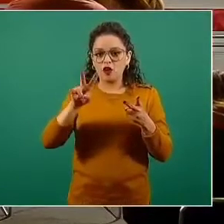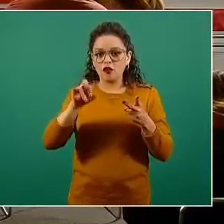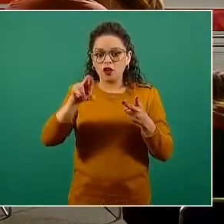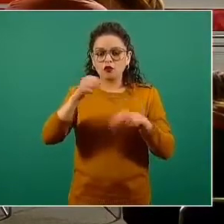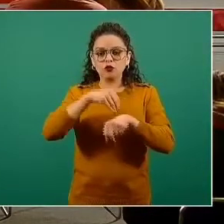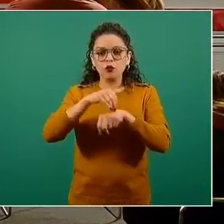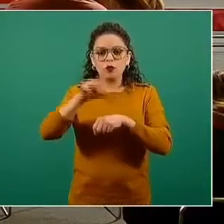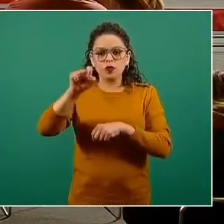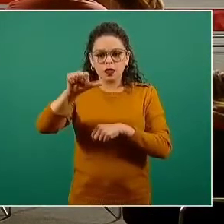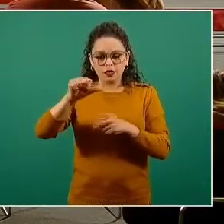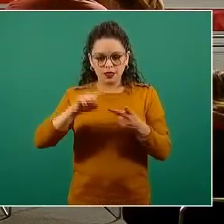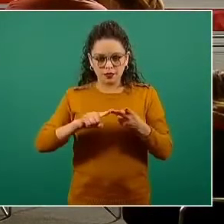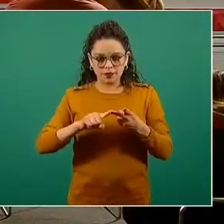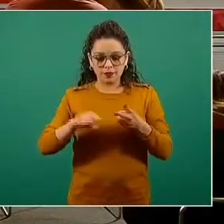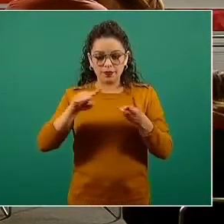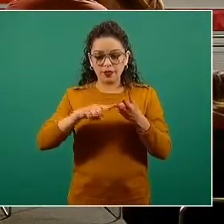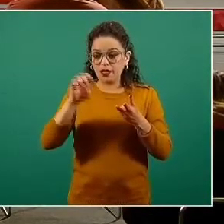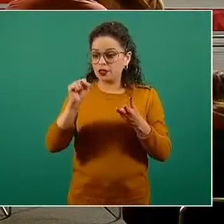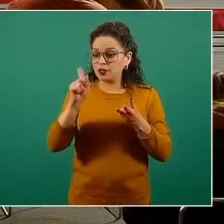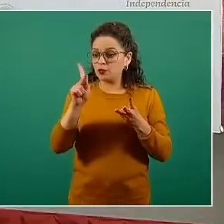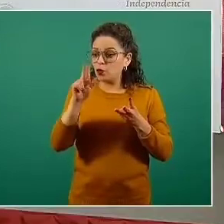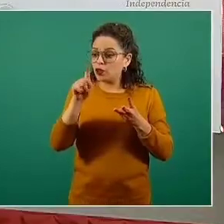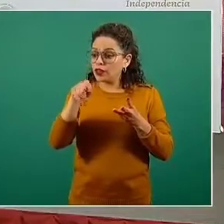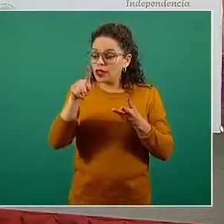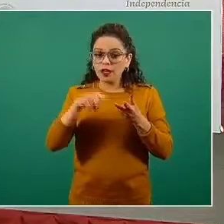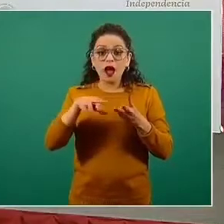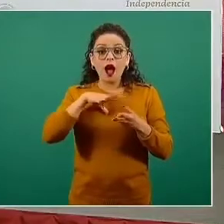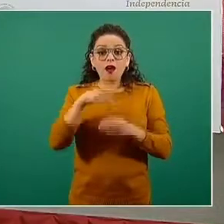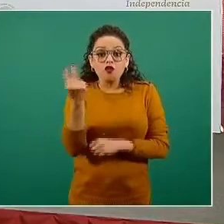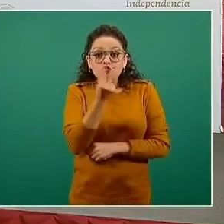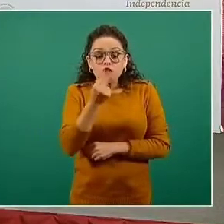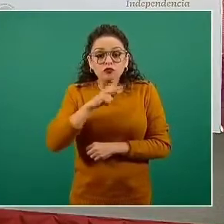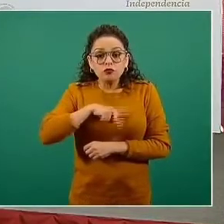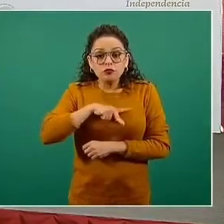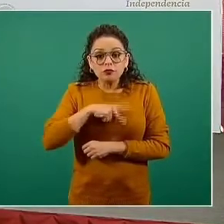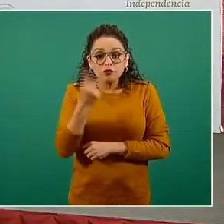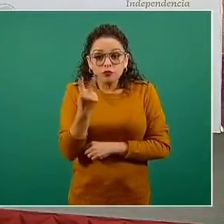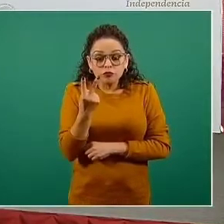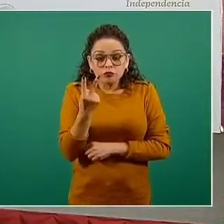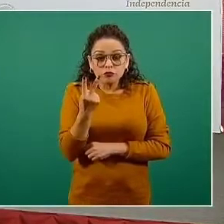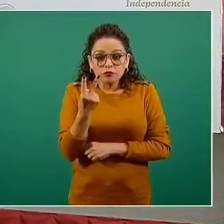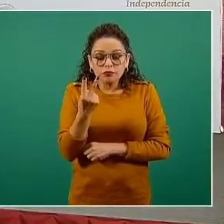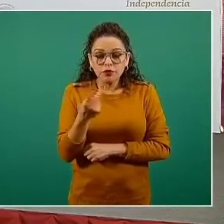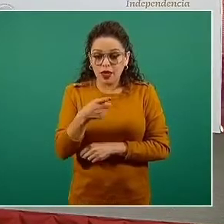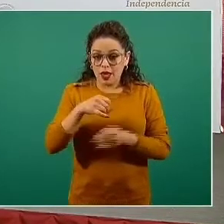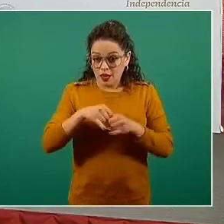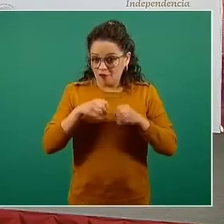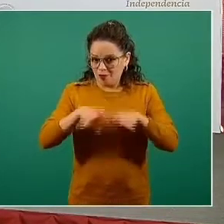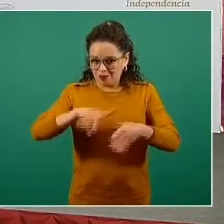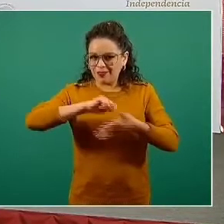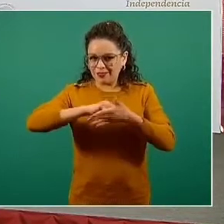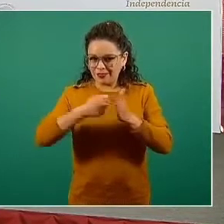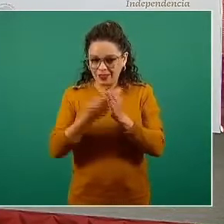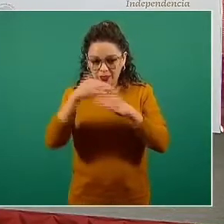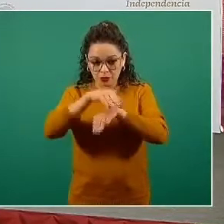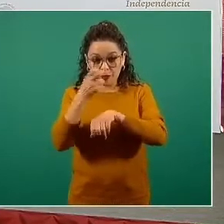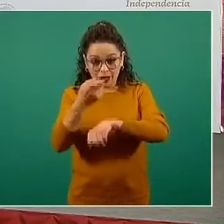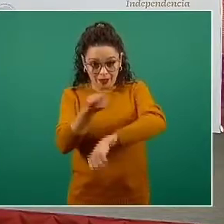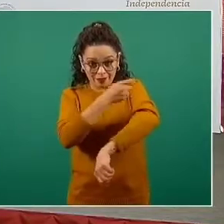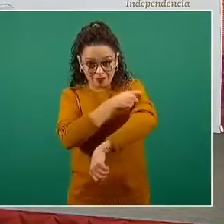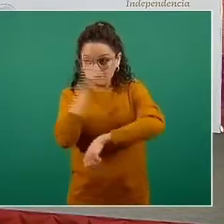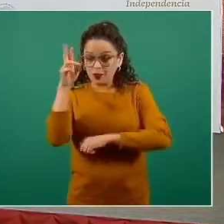La vacuna Sputnik tiene ambos y propio información técnica de Sputnik lo que plantea